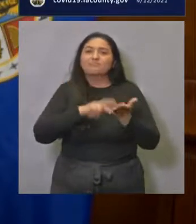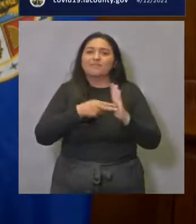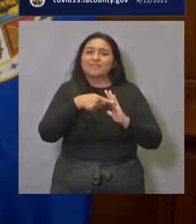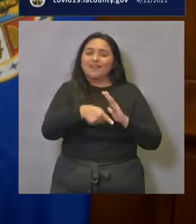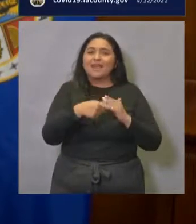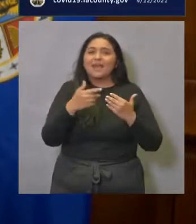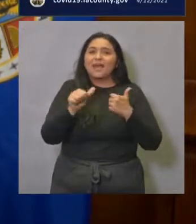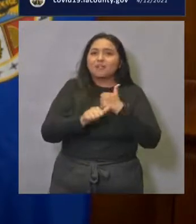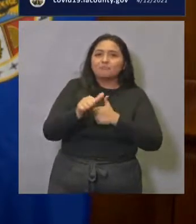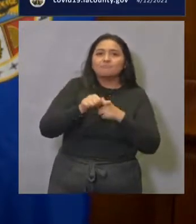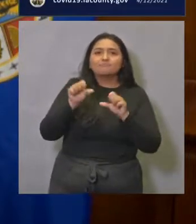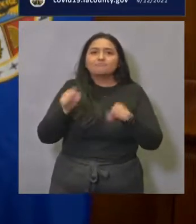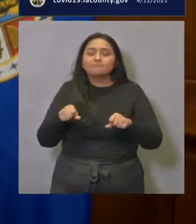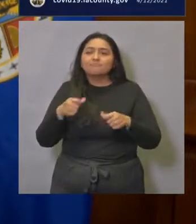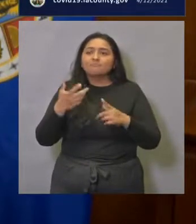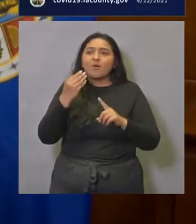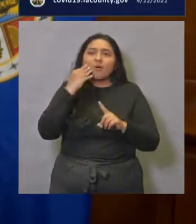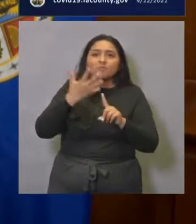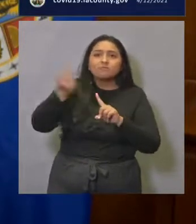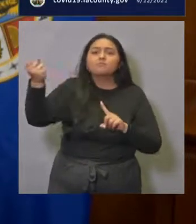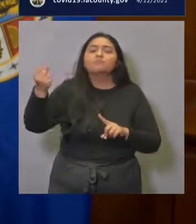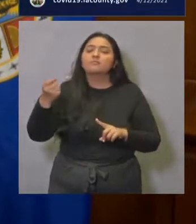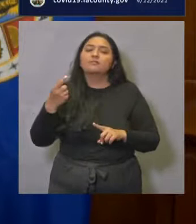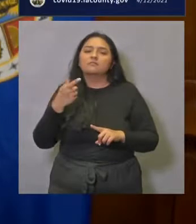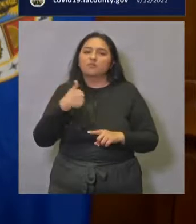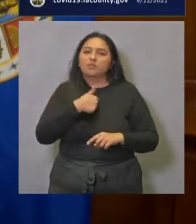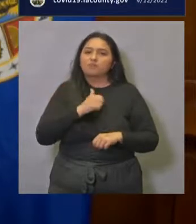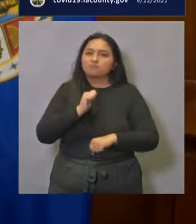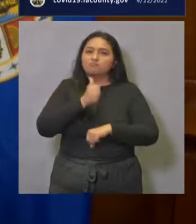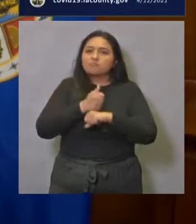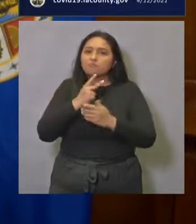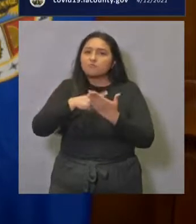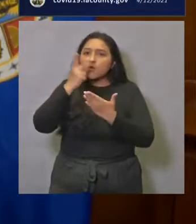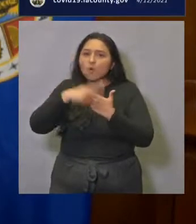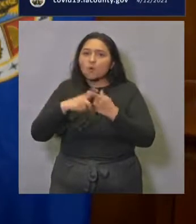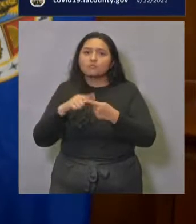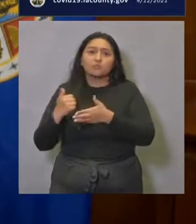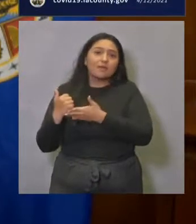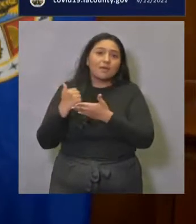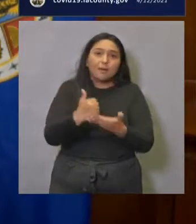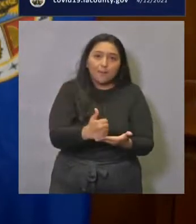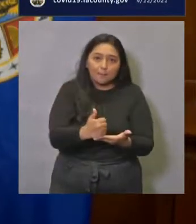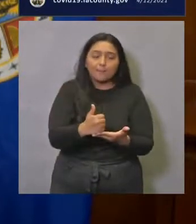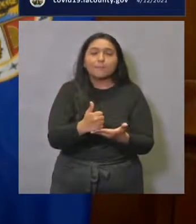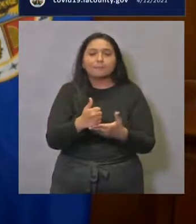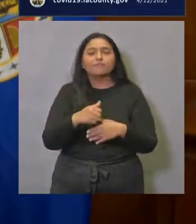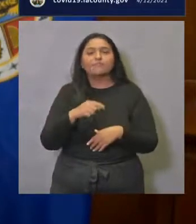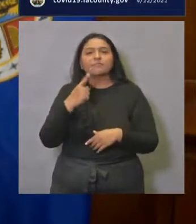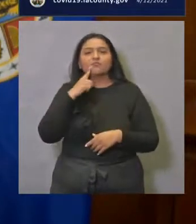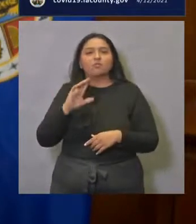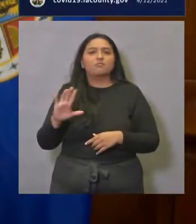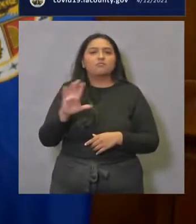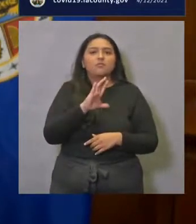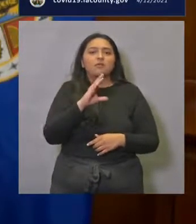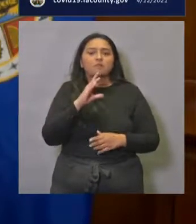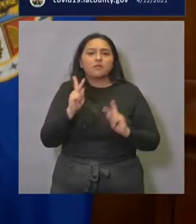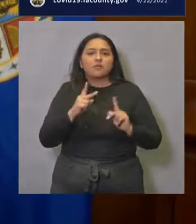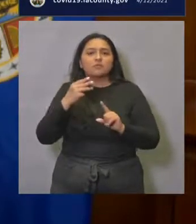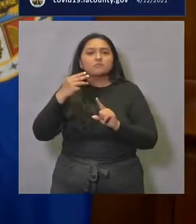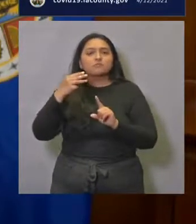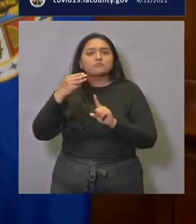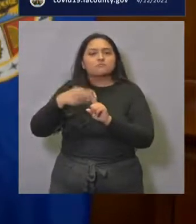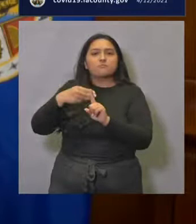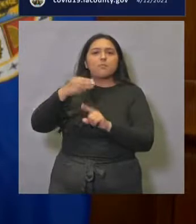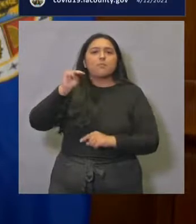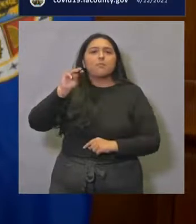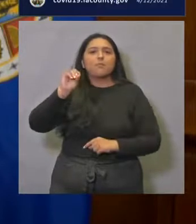razón. Por eso lanzamos un programa de alivio hipotecario que ayuda a familias a no perder